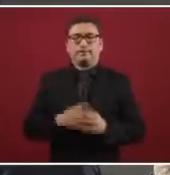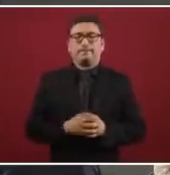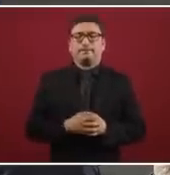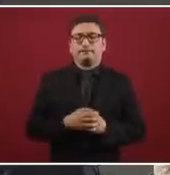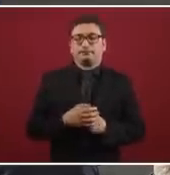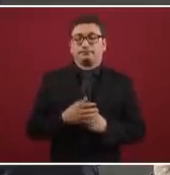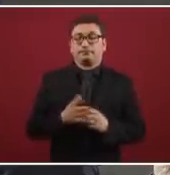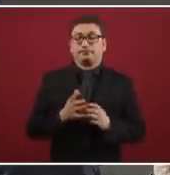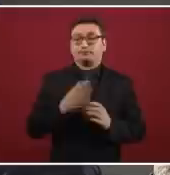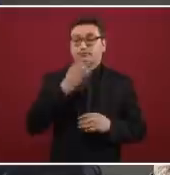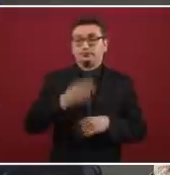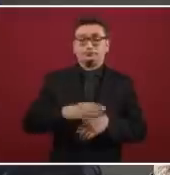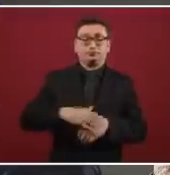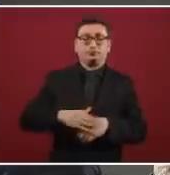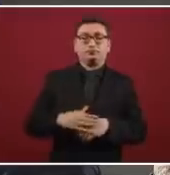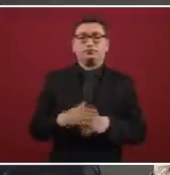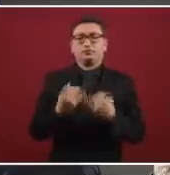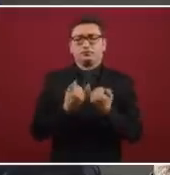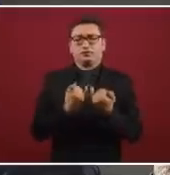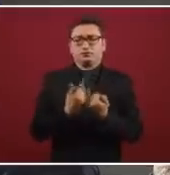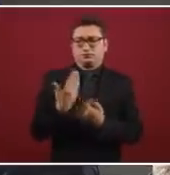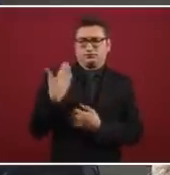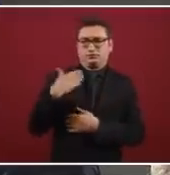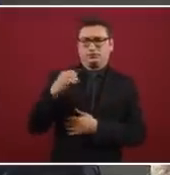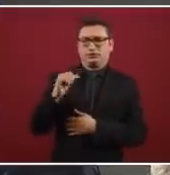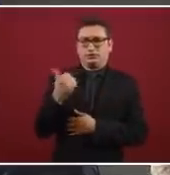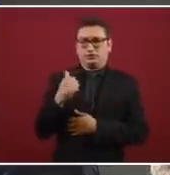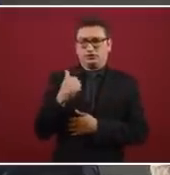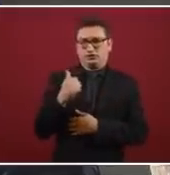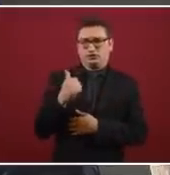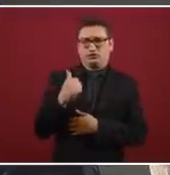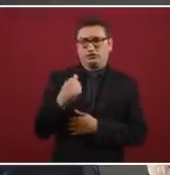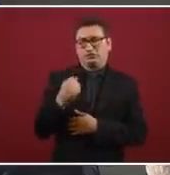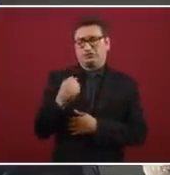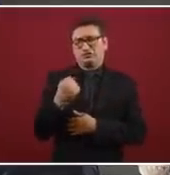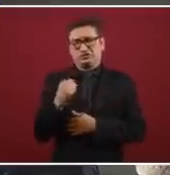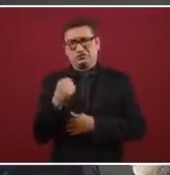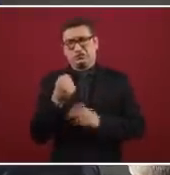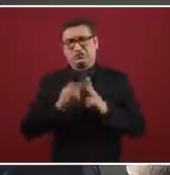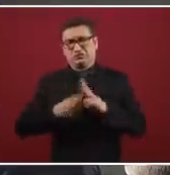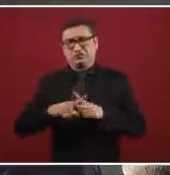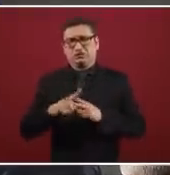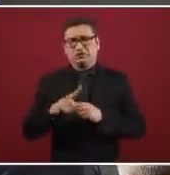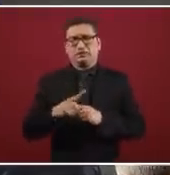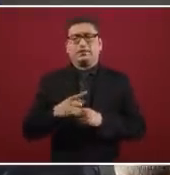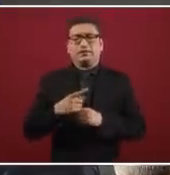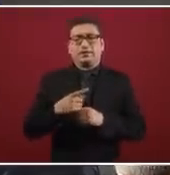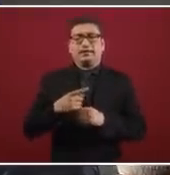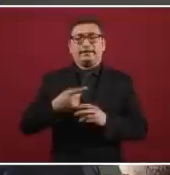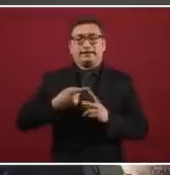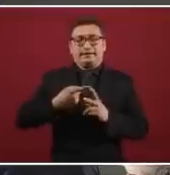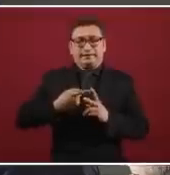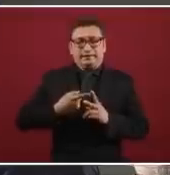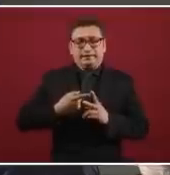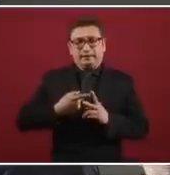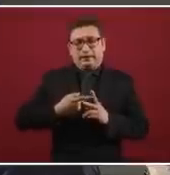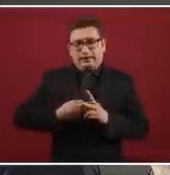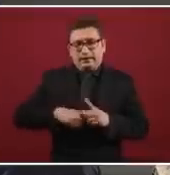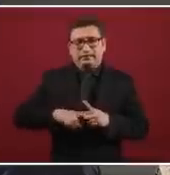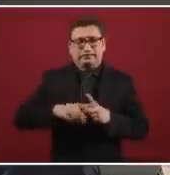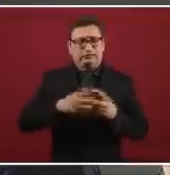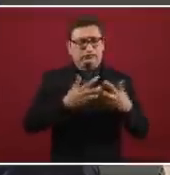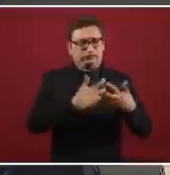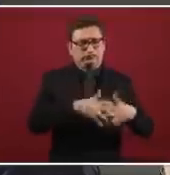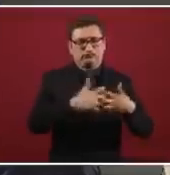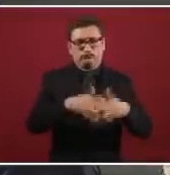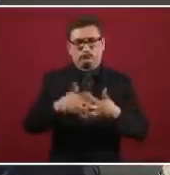ya desde agosto, primera semana de septiembre, con a intervenir algunas